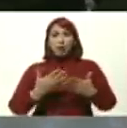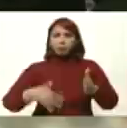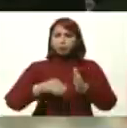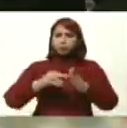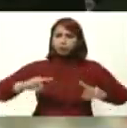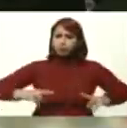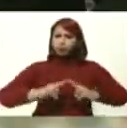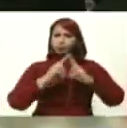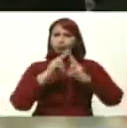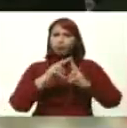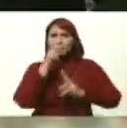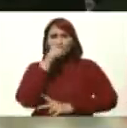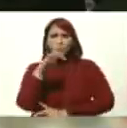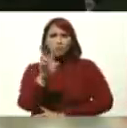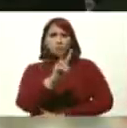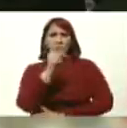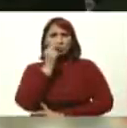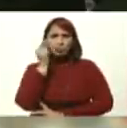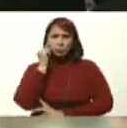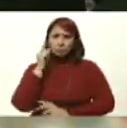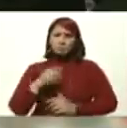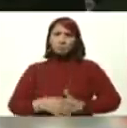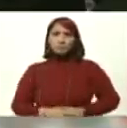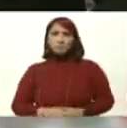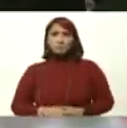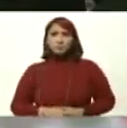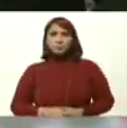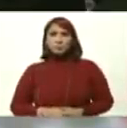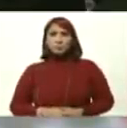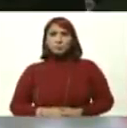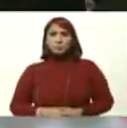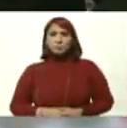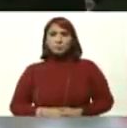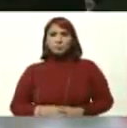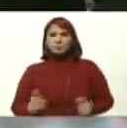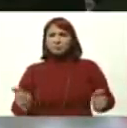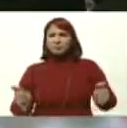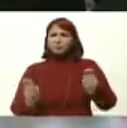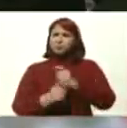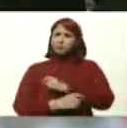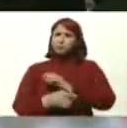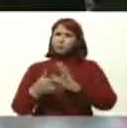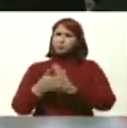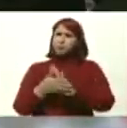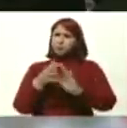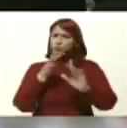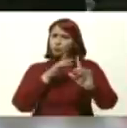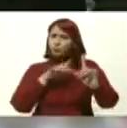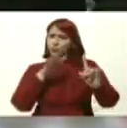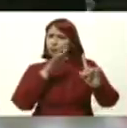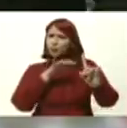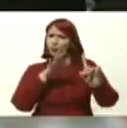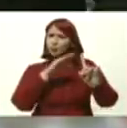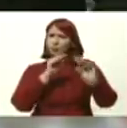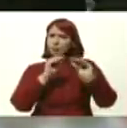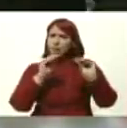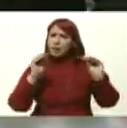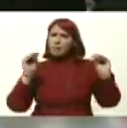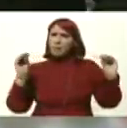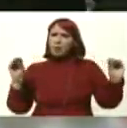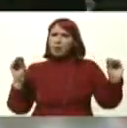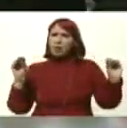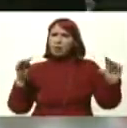entre venezolanos y venezolanas, hacia pasar la página de la conspiración y el llamado